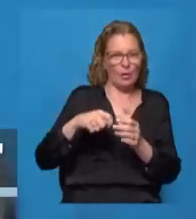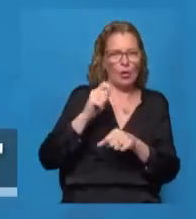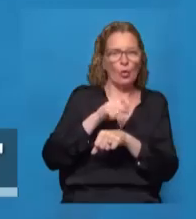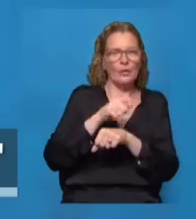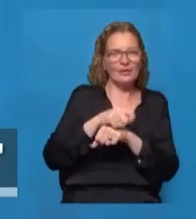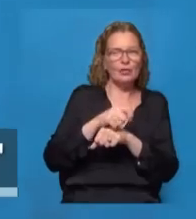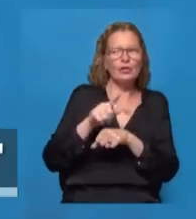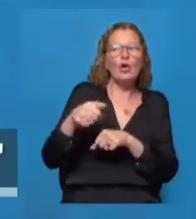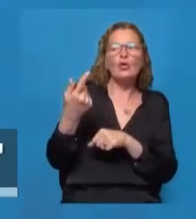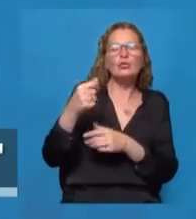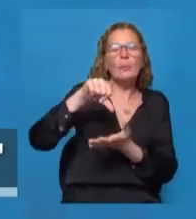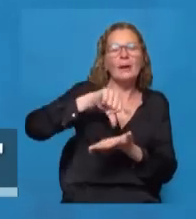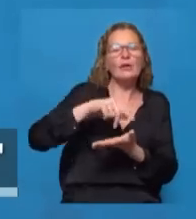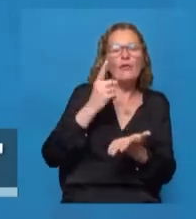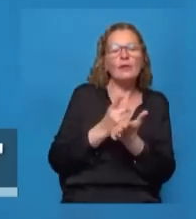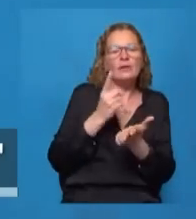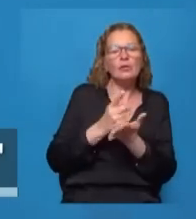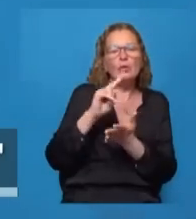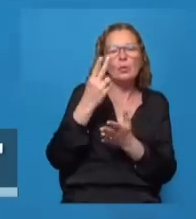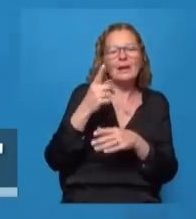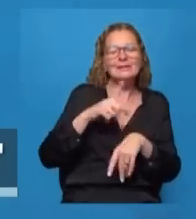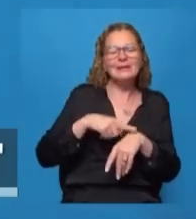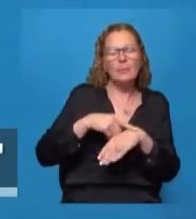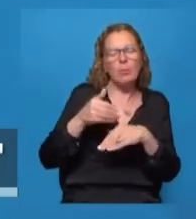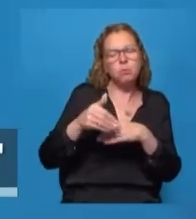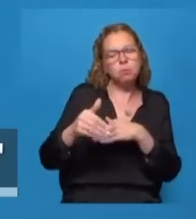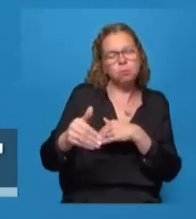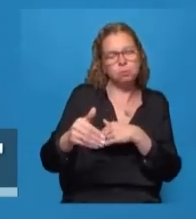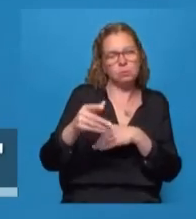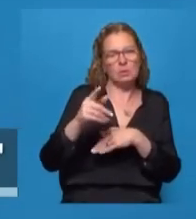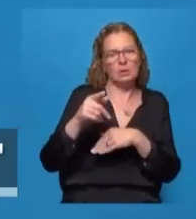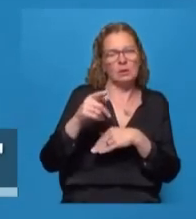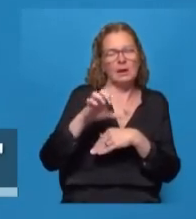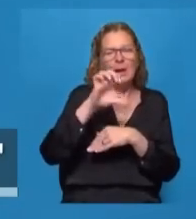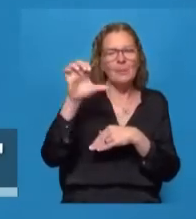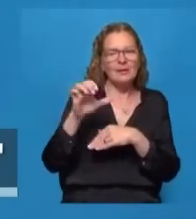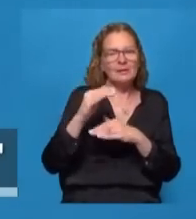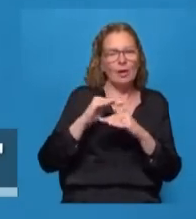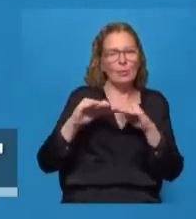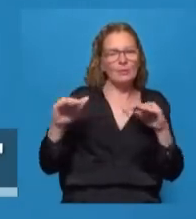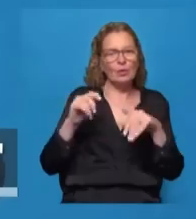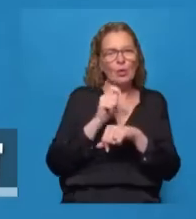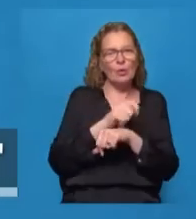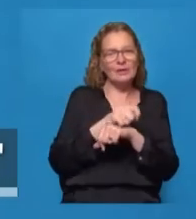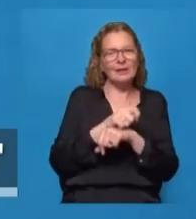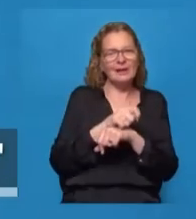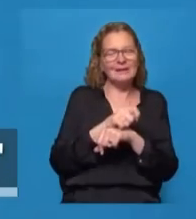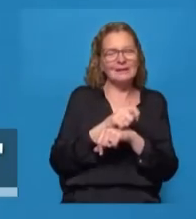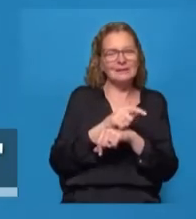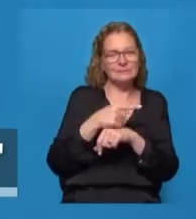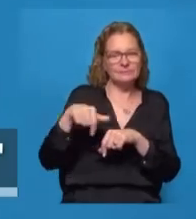extranjera lo que obliga en Uruguay por largos periodos de tiempo los que le dan a la empresa la estabilidad jurídica de que no se de que